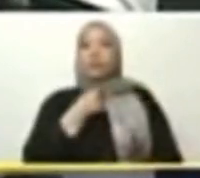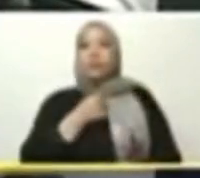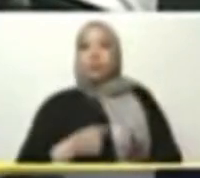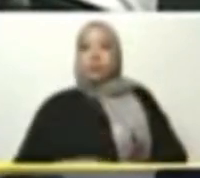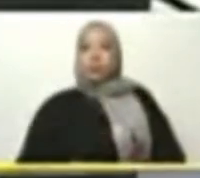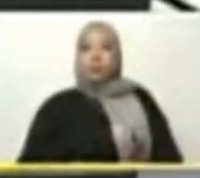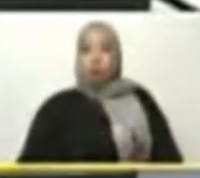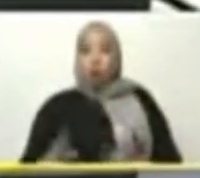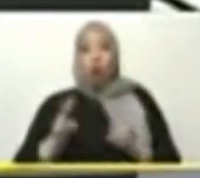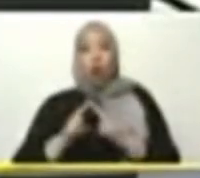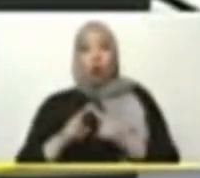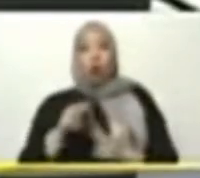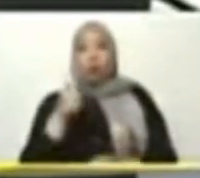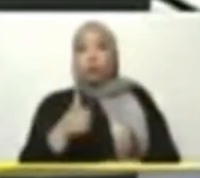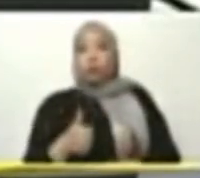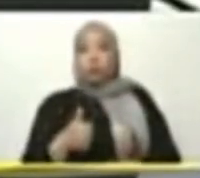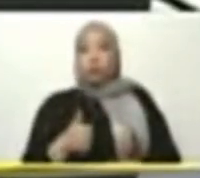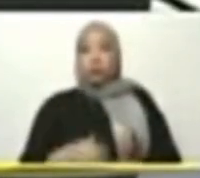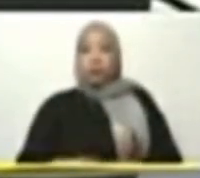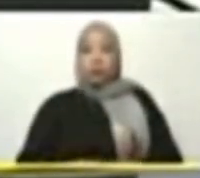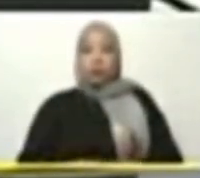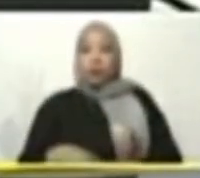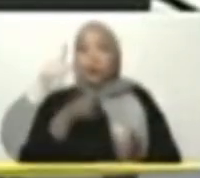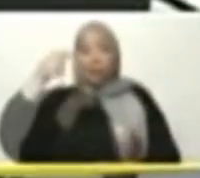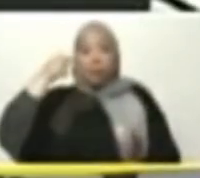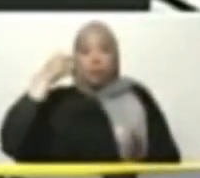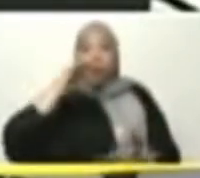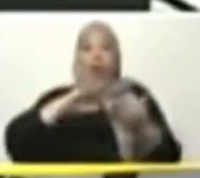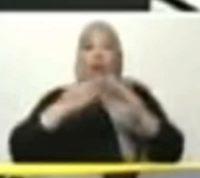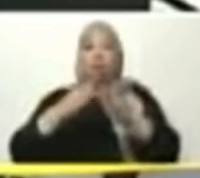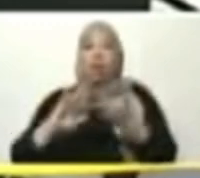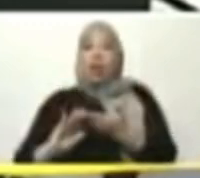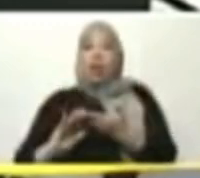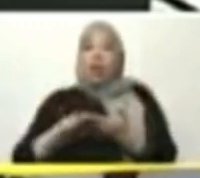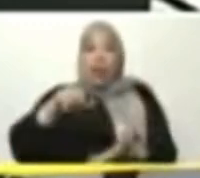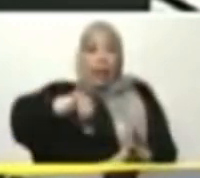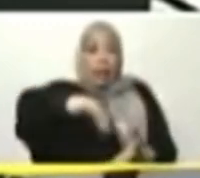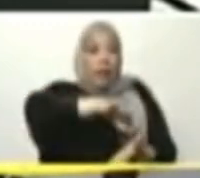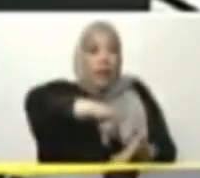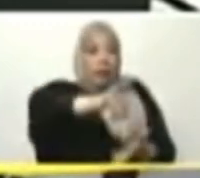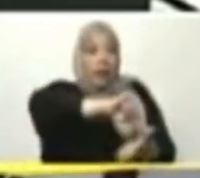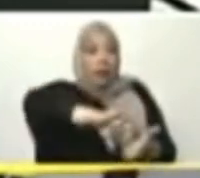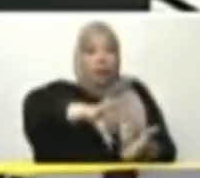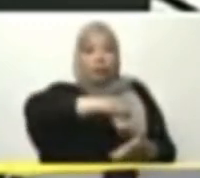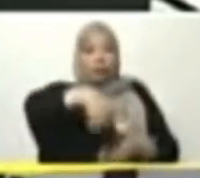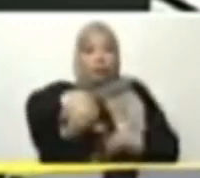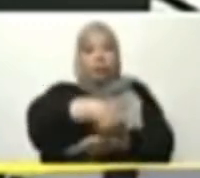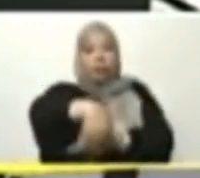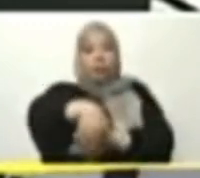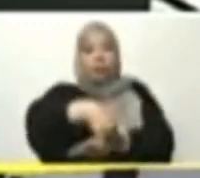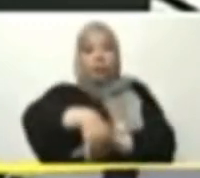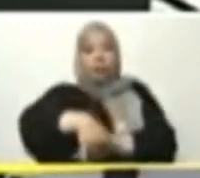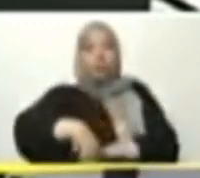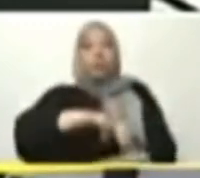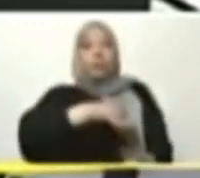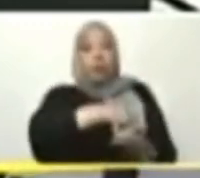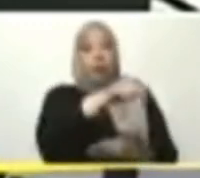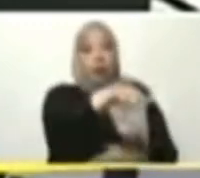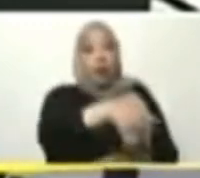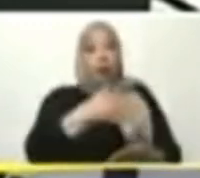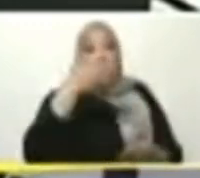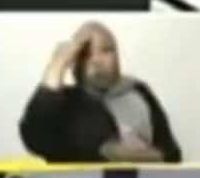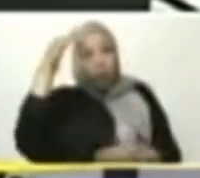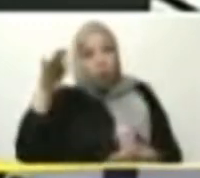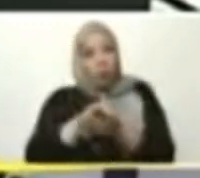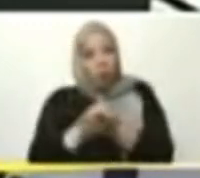muy bien Nueva York. He manejado muchísimo en Nueva York, ¿verdad, Silvio? Ahí me la pasaba yo, en las calles de Nueva York. Bueno, mi